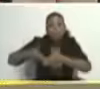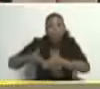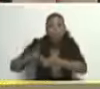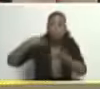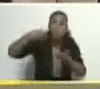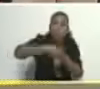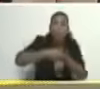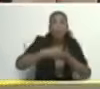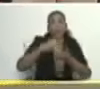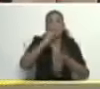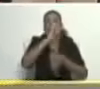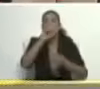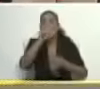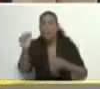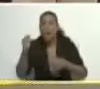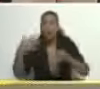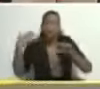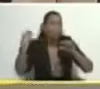precios internos,